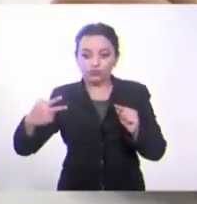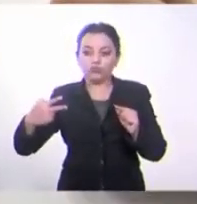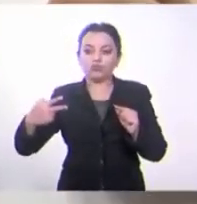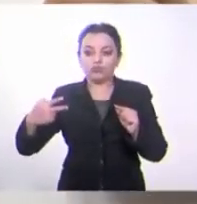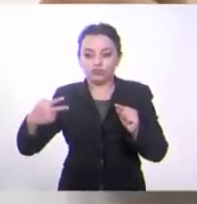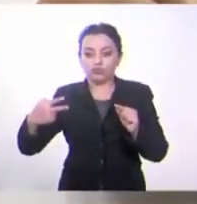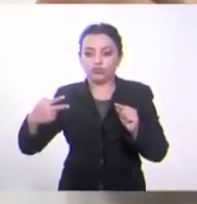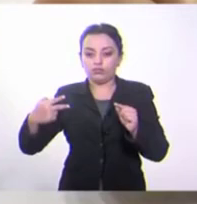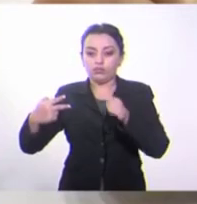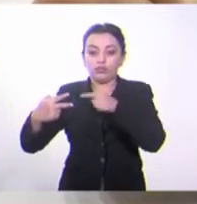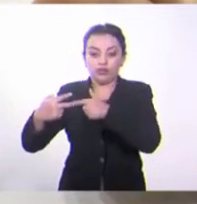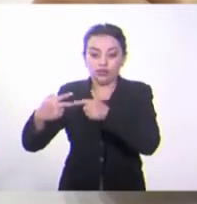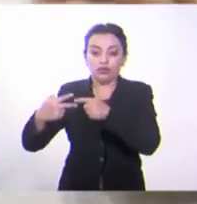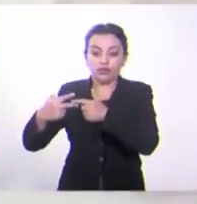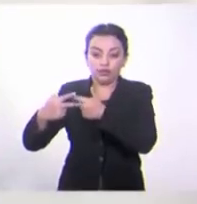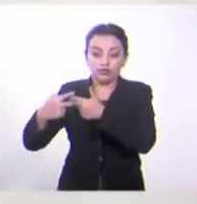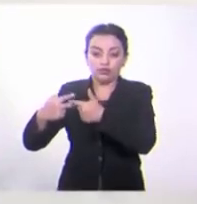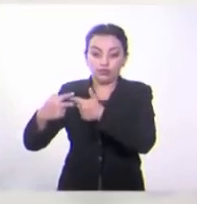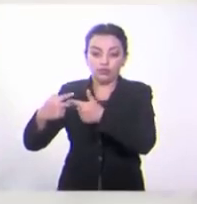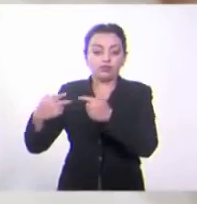que coincide.